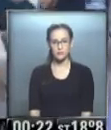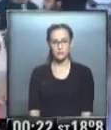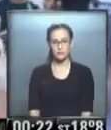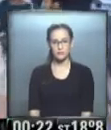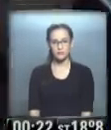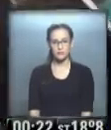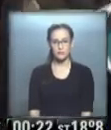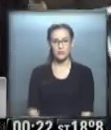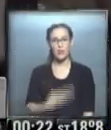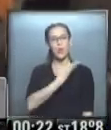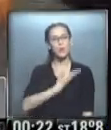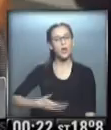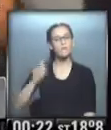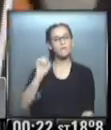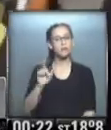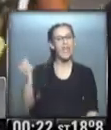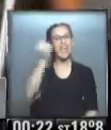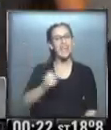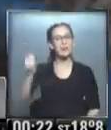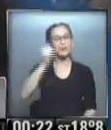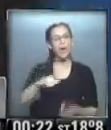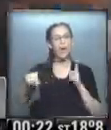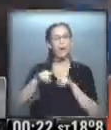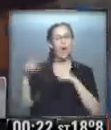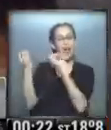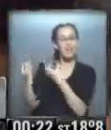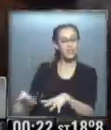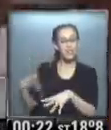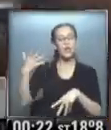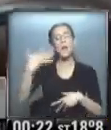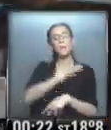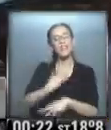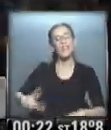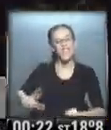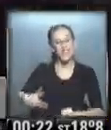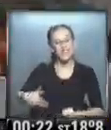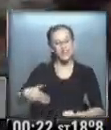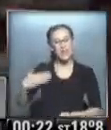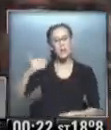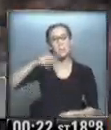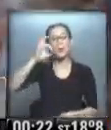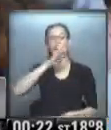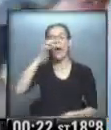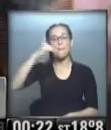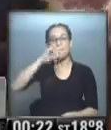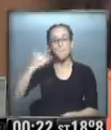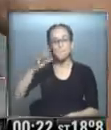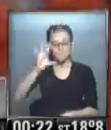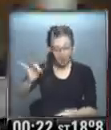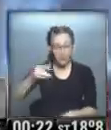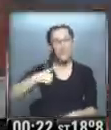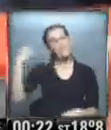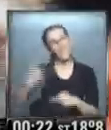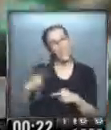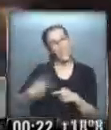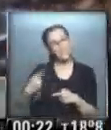Mientras el gobierno de Egipto, surgido a partir del derrocamiento del presidente Mohamed Mursi, festejaba en la emblemática Plaza Tahrir, la